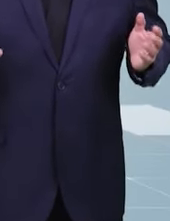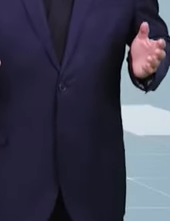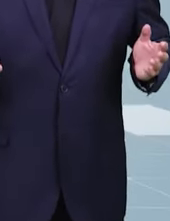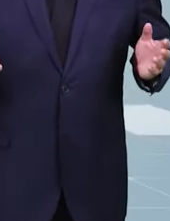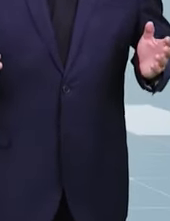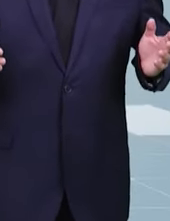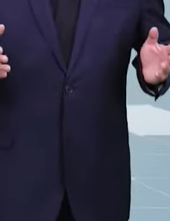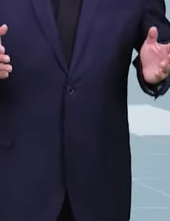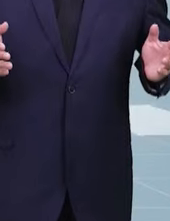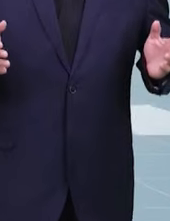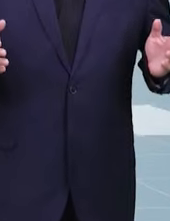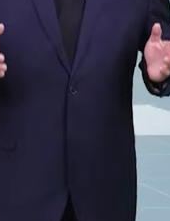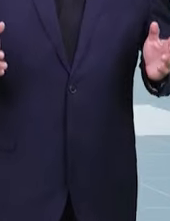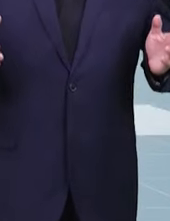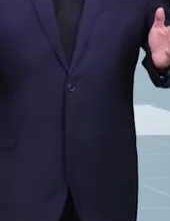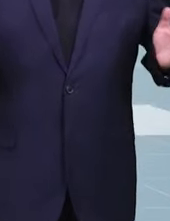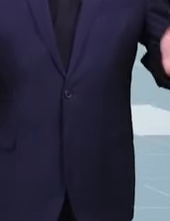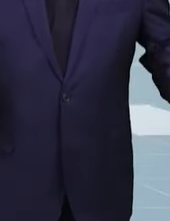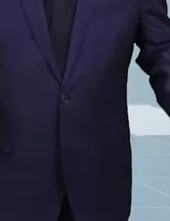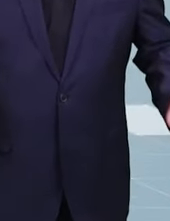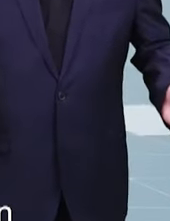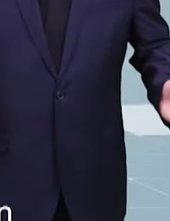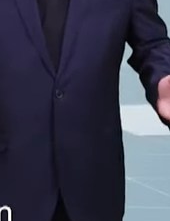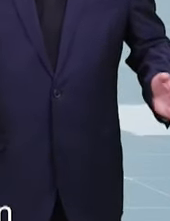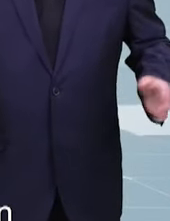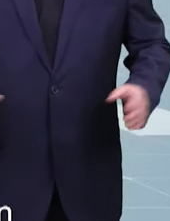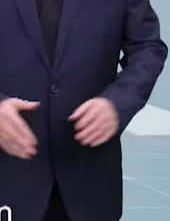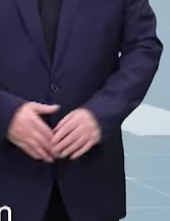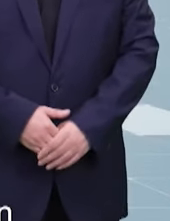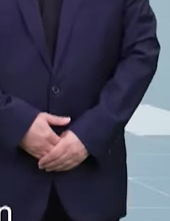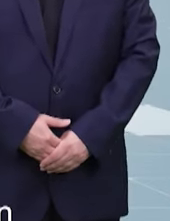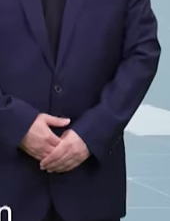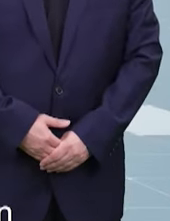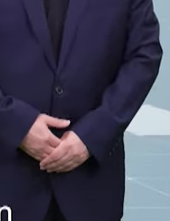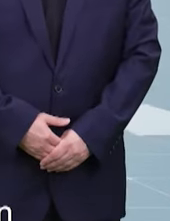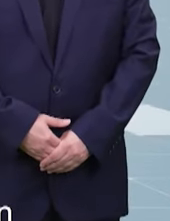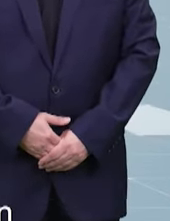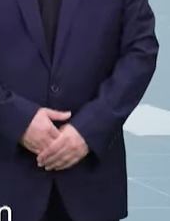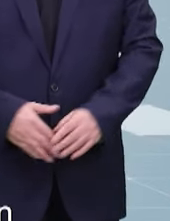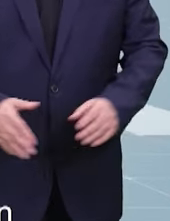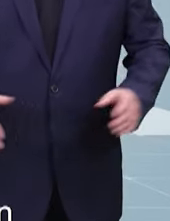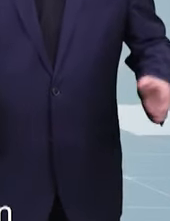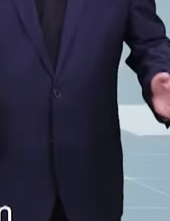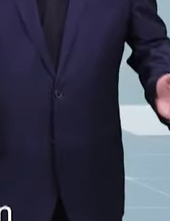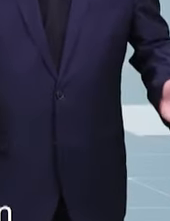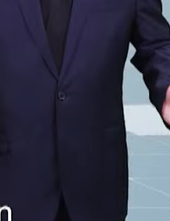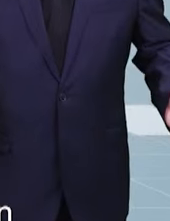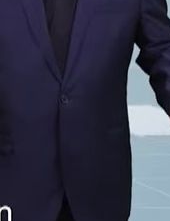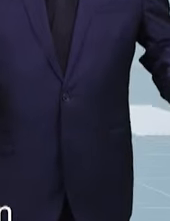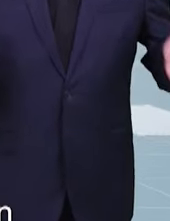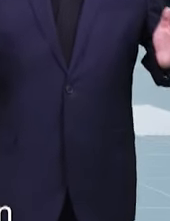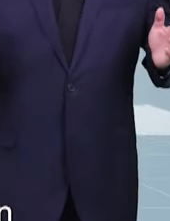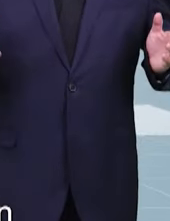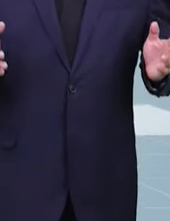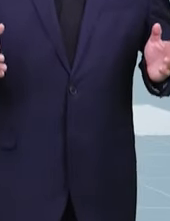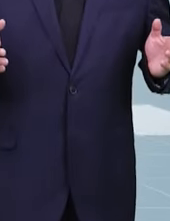Inteligencia artificial prec clima con más precisión que los modelos nwp de Última Generación y